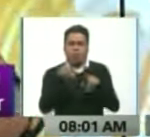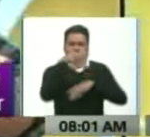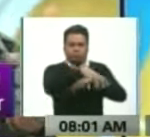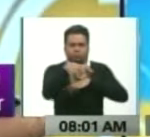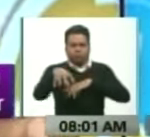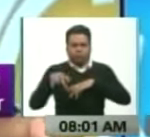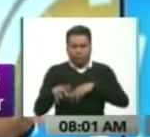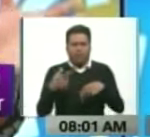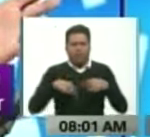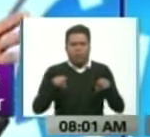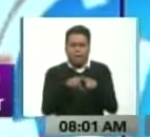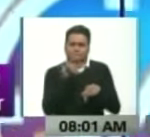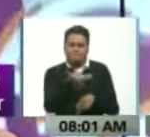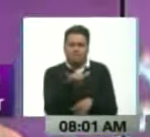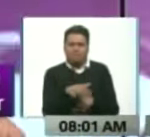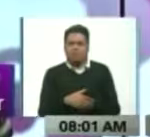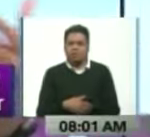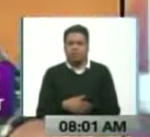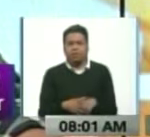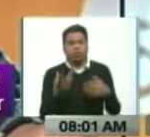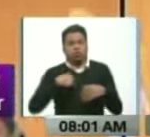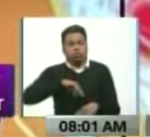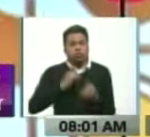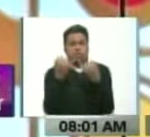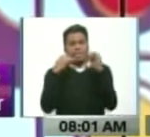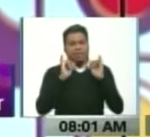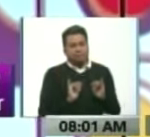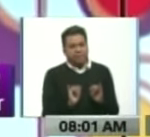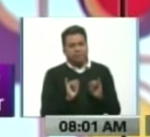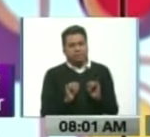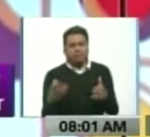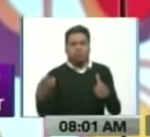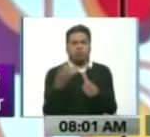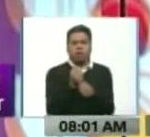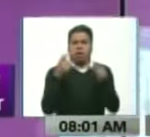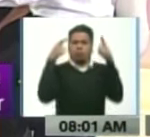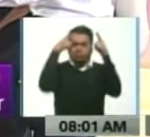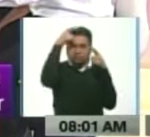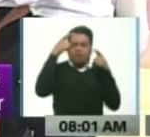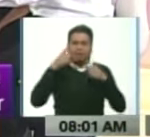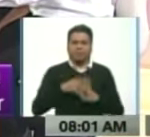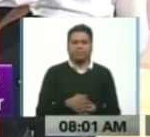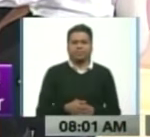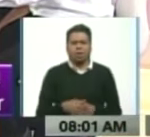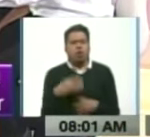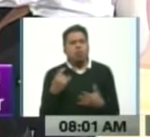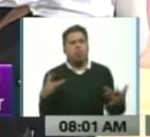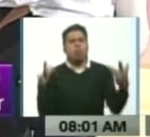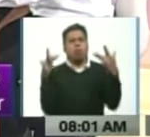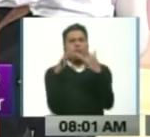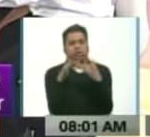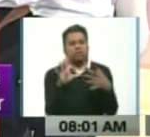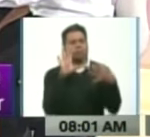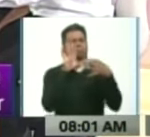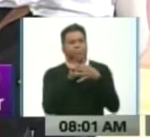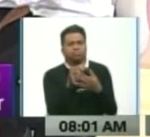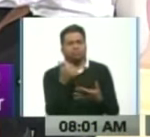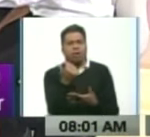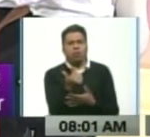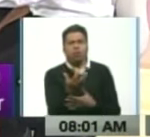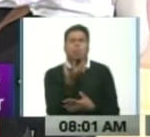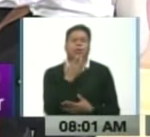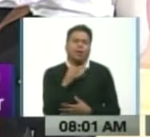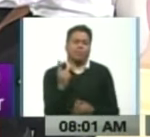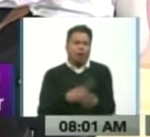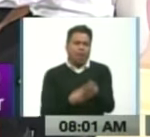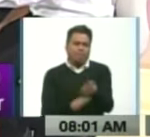libertadores, a los que le debemos la independencia reconquistada por Hugo Chávez. Pero, ¿cómo conectar ahora al joven que quizás se la pasa, mi hermano es uno,